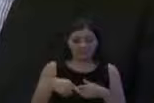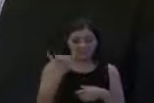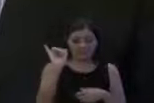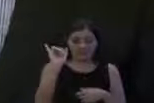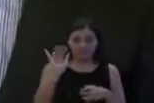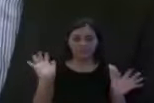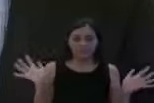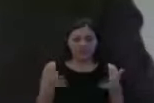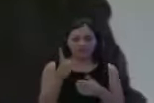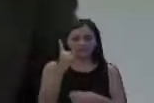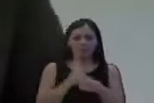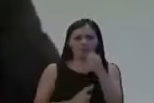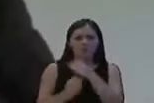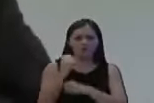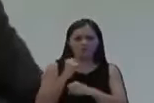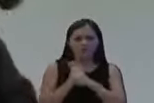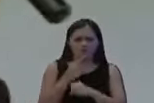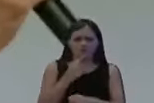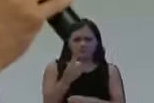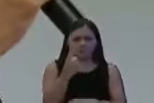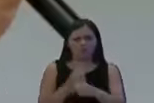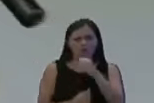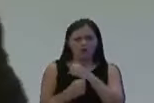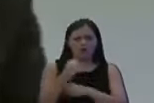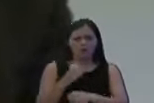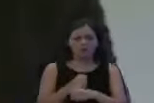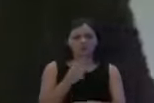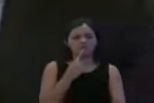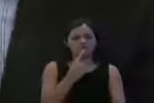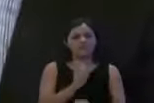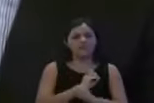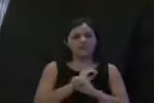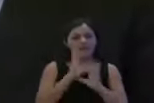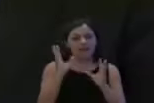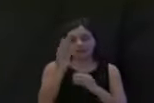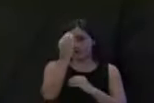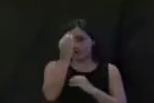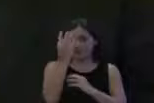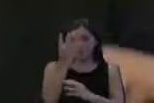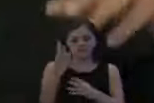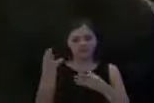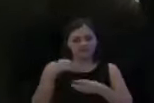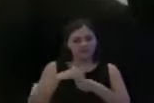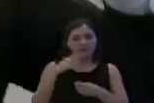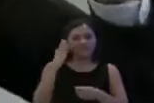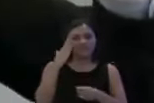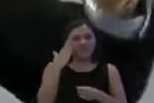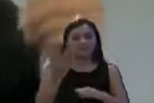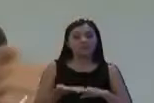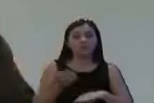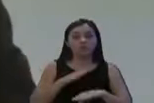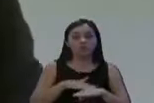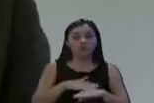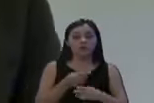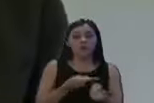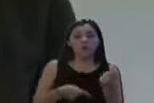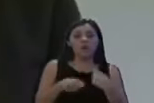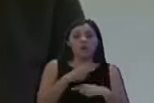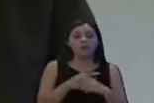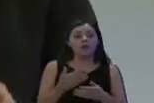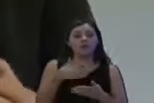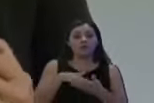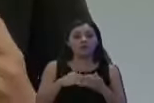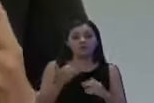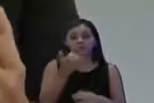de hace un año porque nosotros no hablamos por gusto hablamos con información les decía de la restauración conservadora